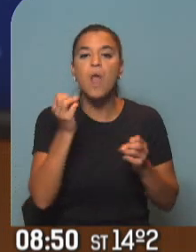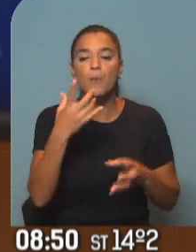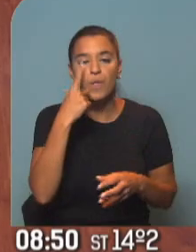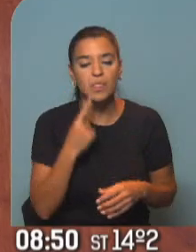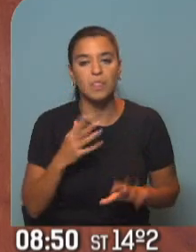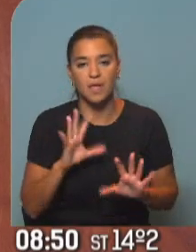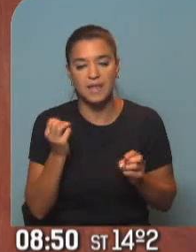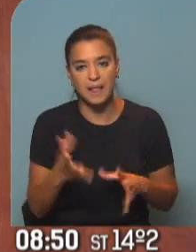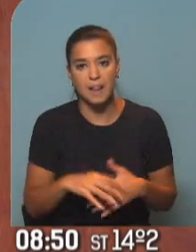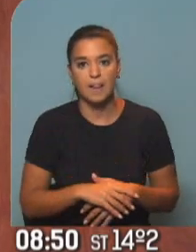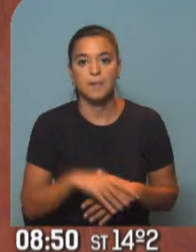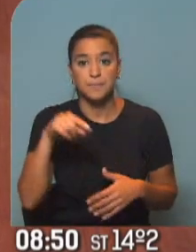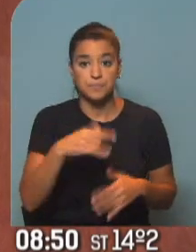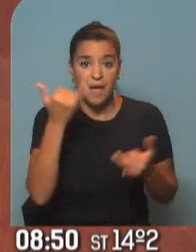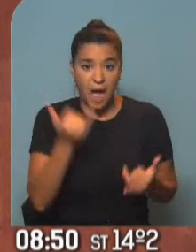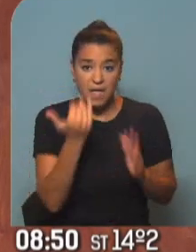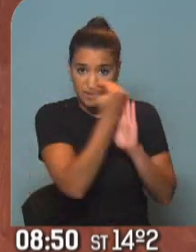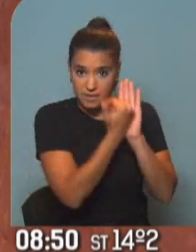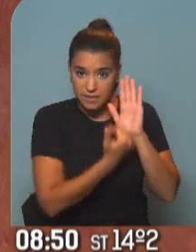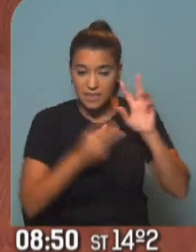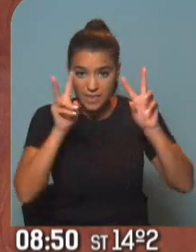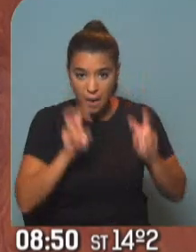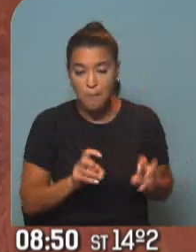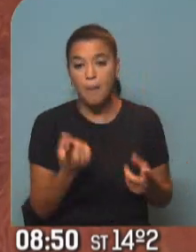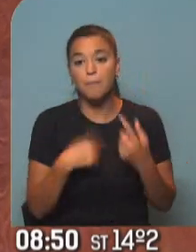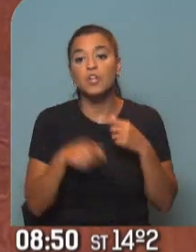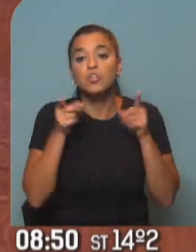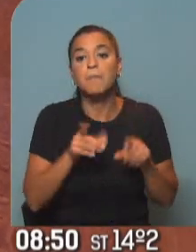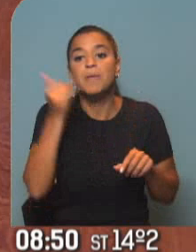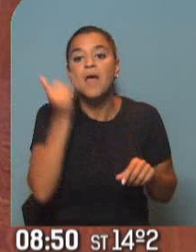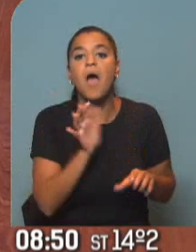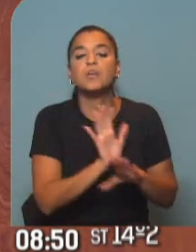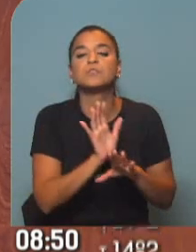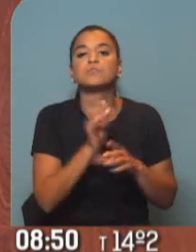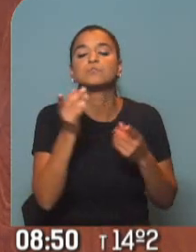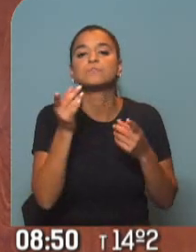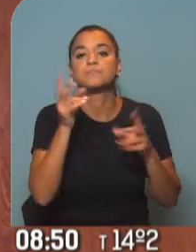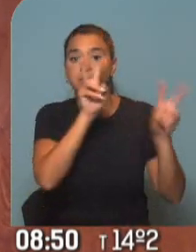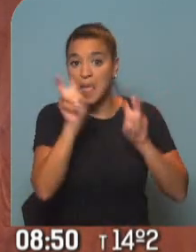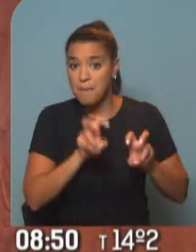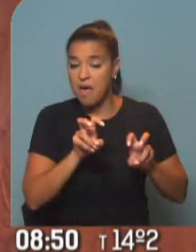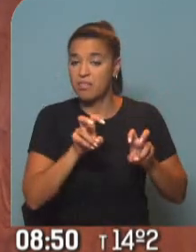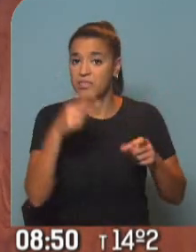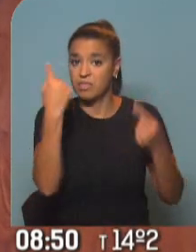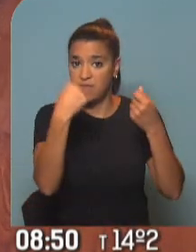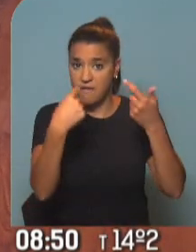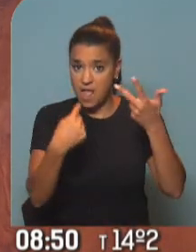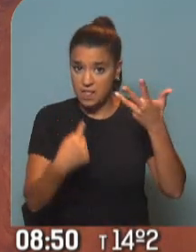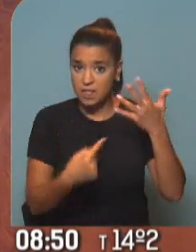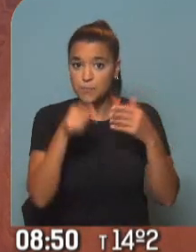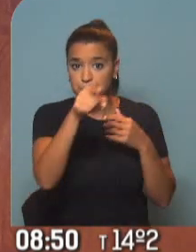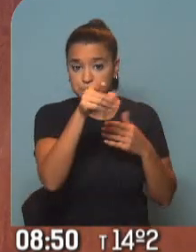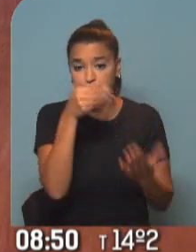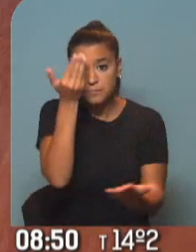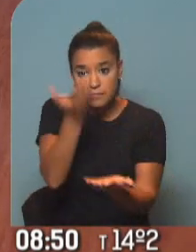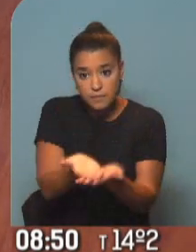bueno a ver hay una agenda parlamentaria pero también está los diferentes temas que ustedes están planteando usted presentó